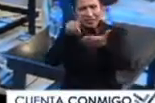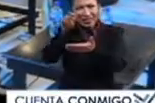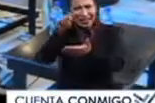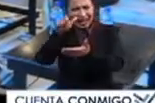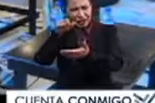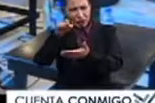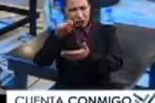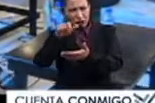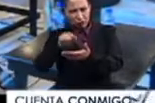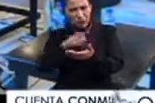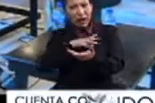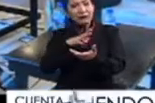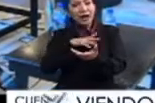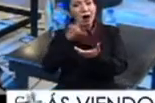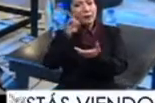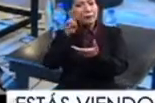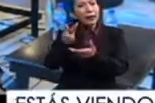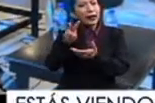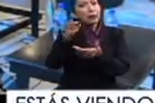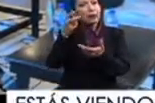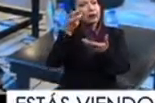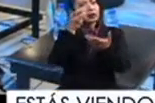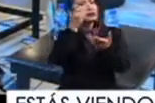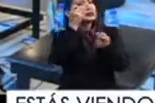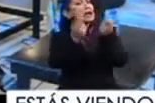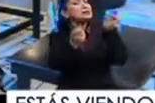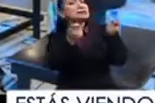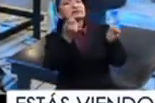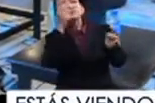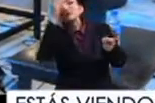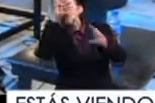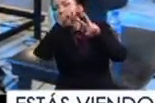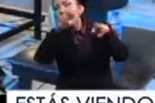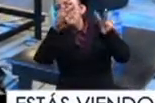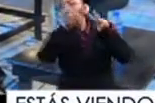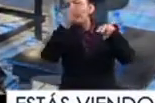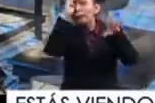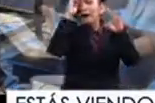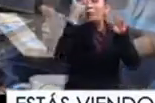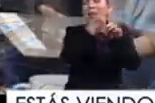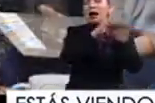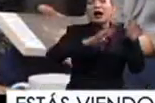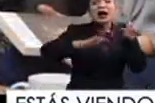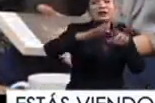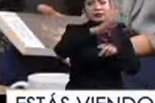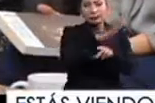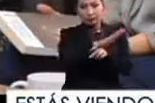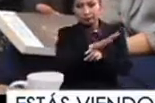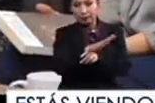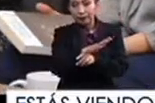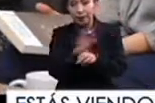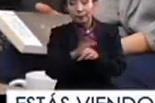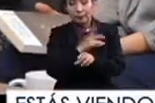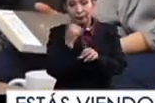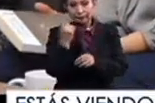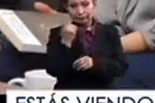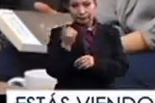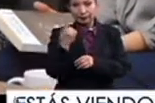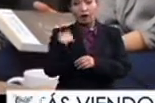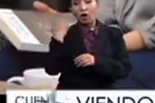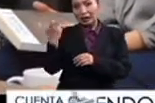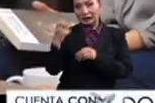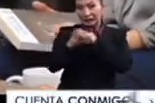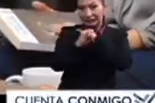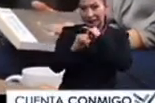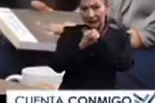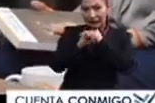la posibilidad de echar una mirada crítica y un poco reflexionar sobre lo que estaba pasando. Porque creo que a través de las